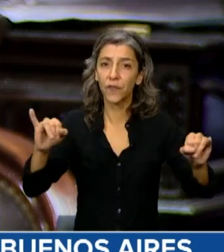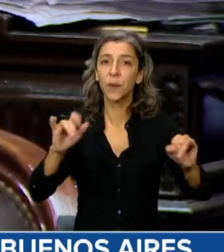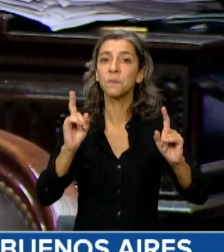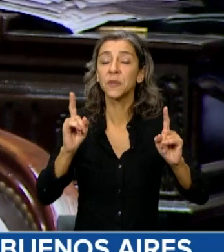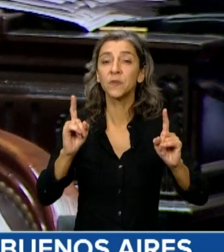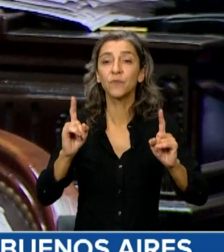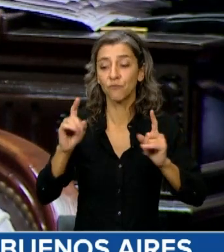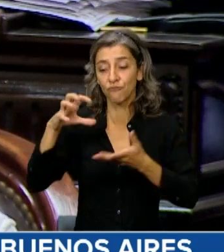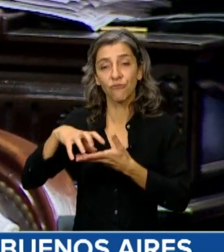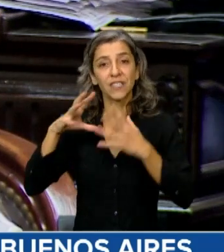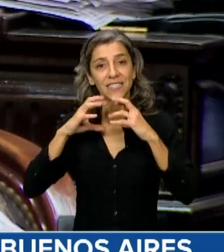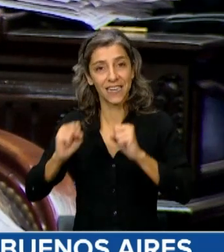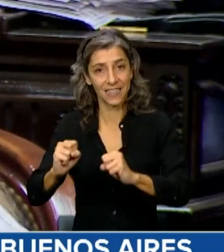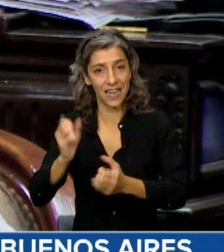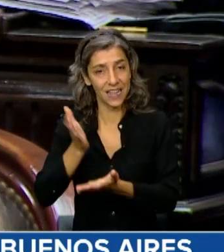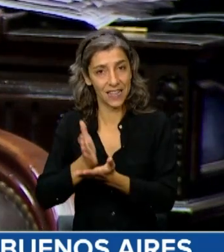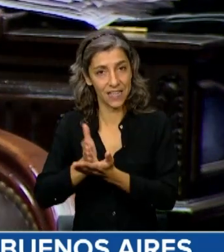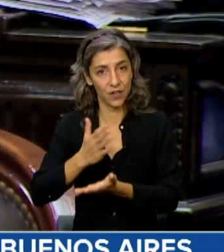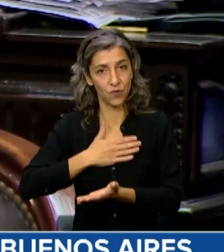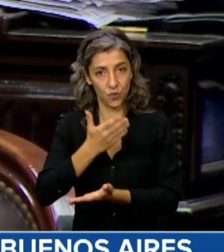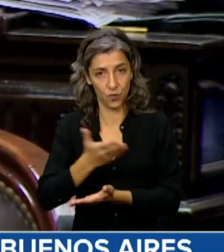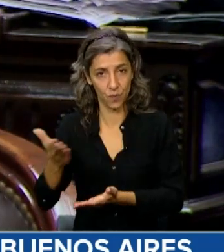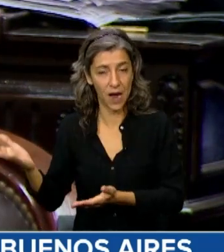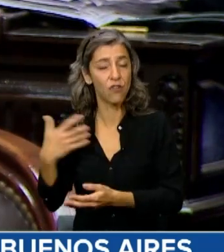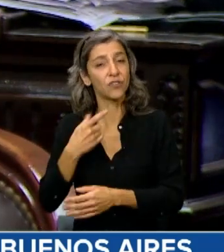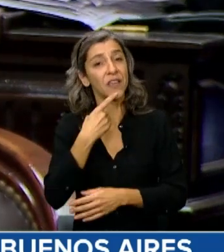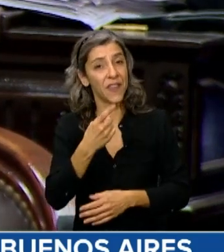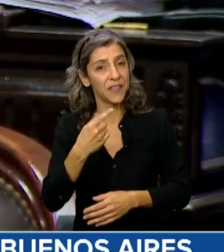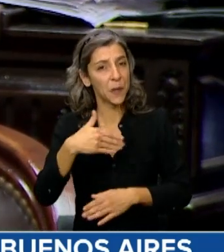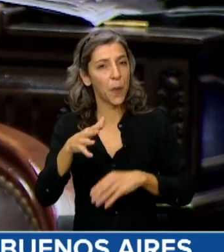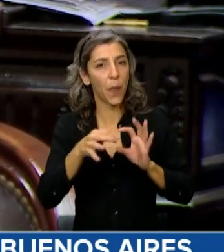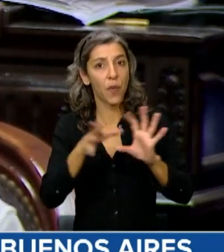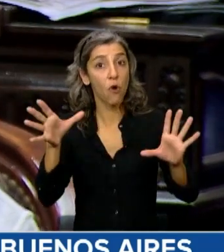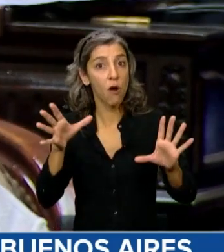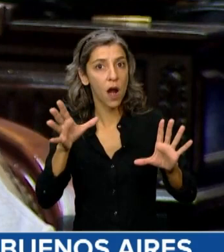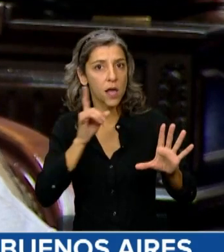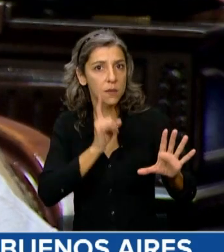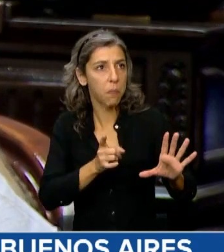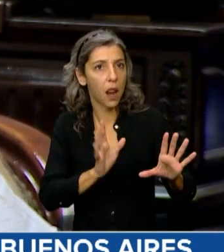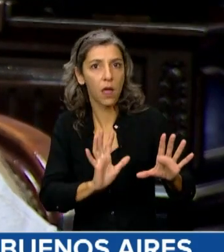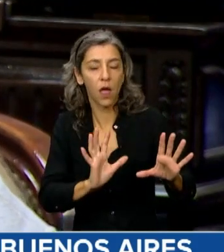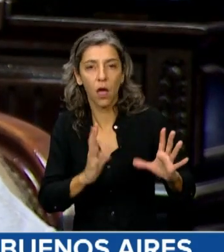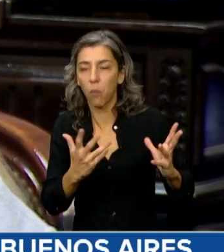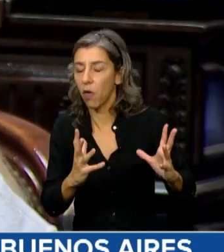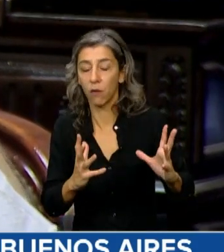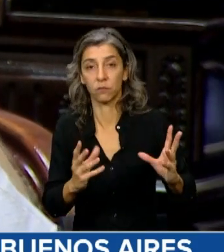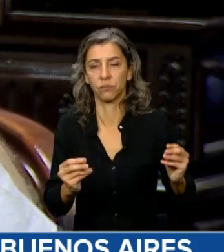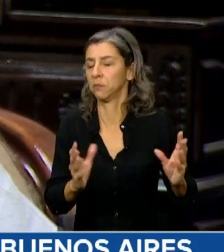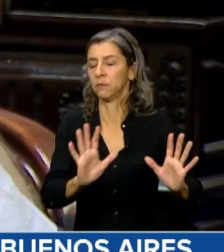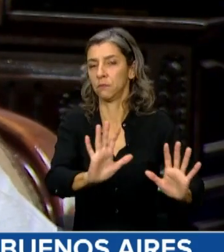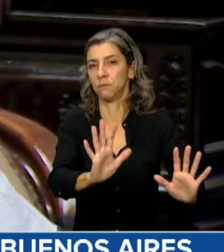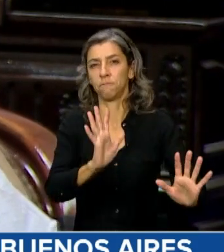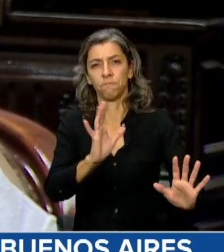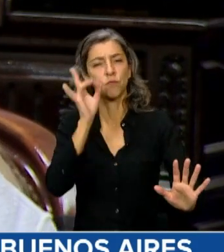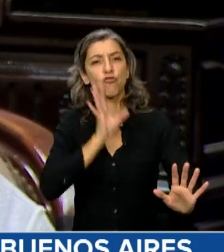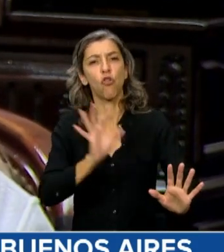Derechos Humanos que se titula Lawfare, democracia en peligro. Quiero, por supuesto, preguntarle cuál es su opinión sobre este